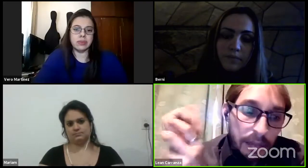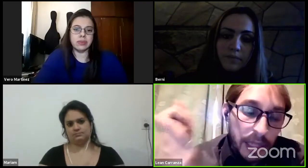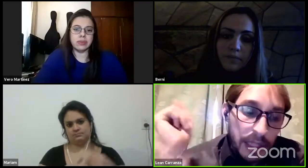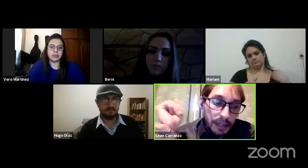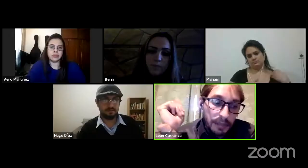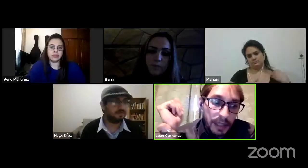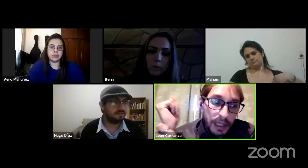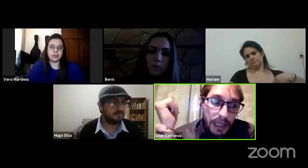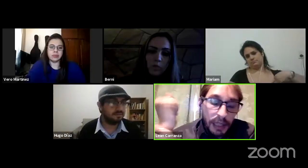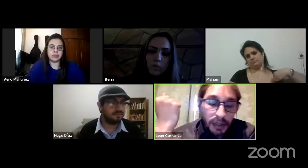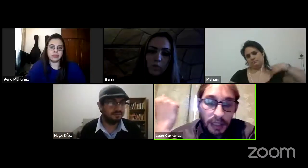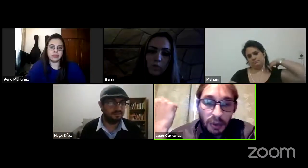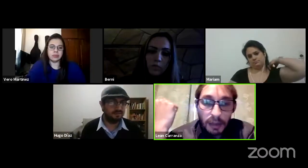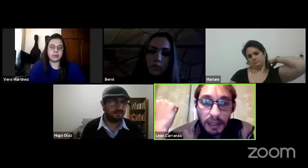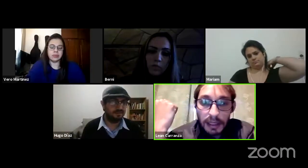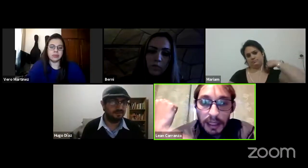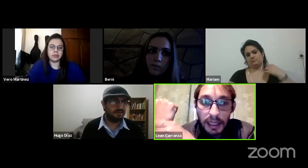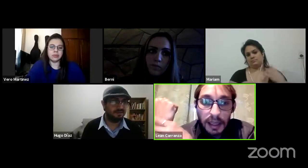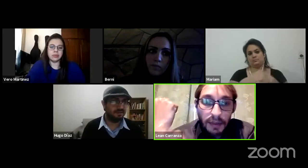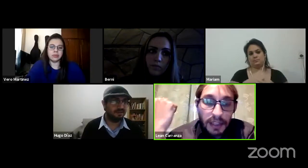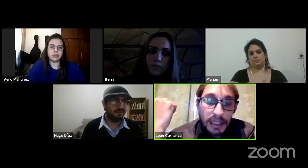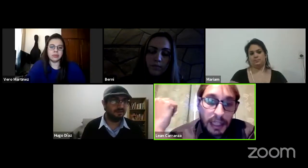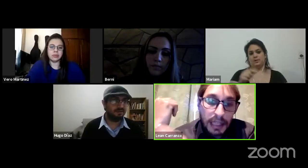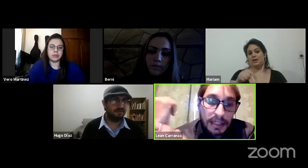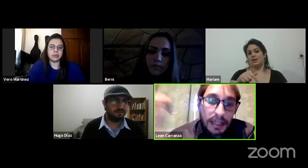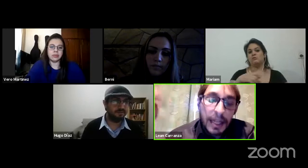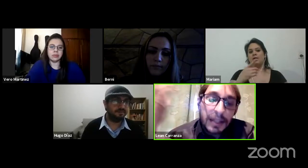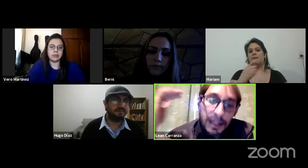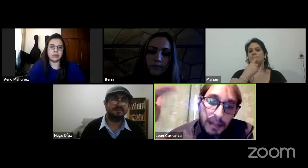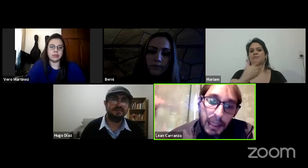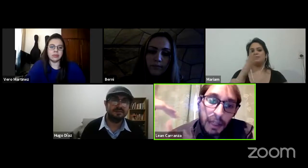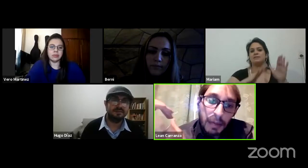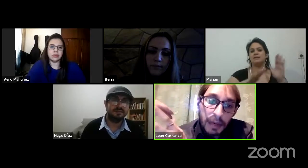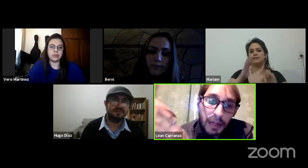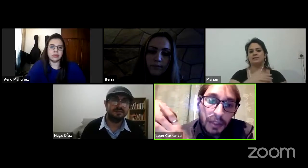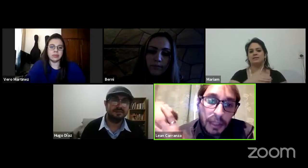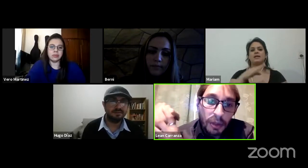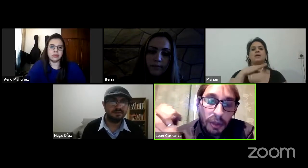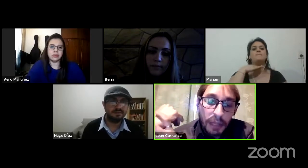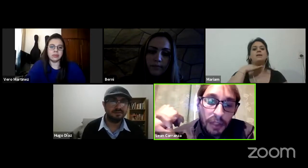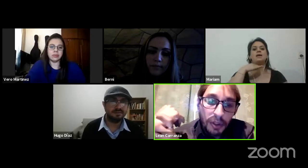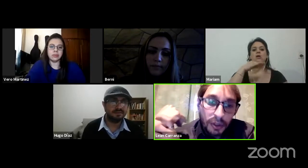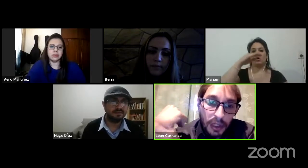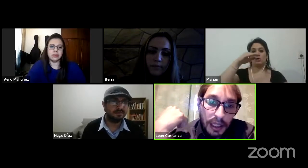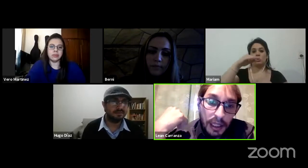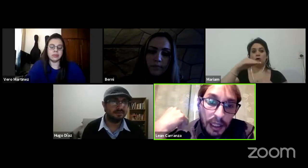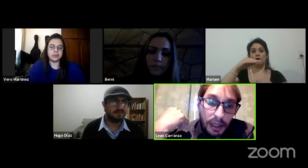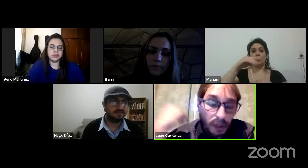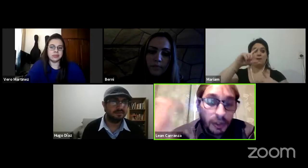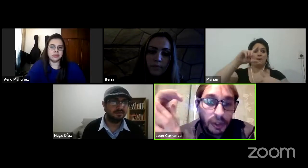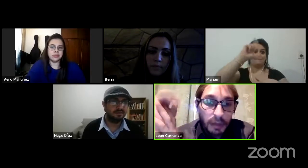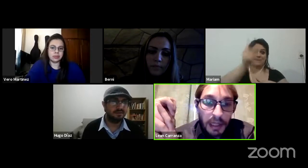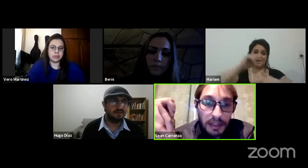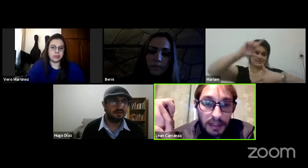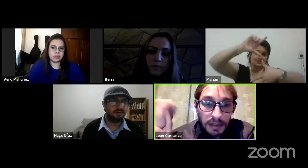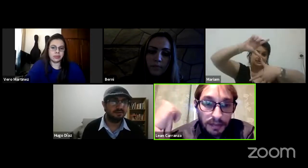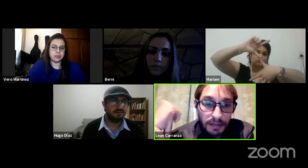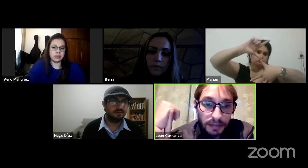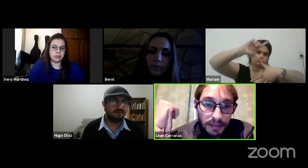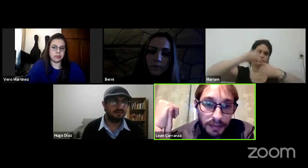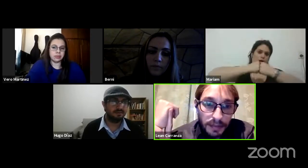quiera viajar esto está sumamente fácil de realizar desde méjico para abajo tenemos convenio con todas los con todos los